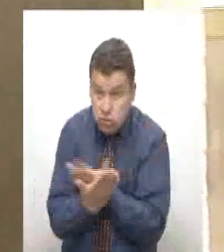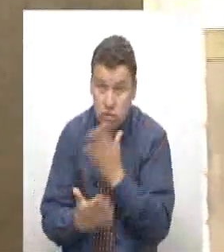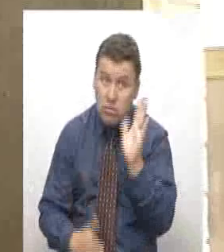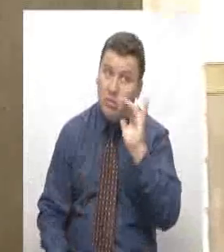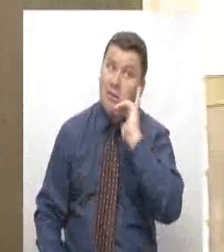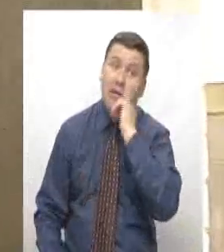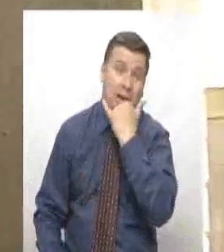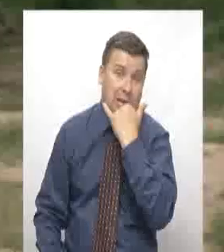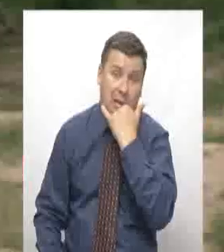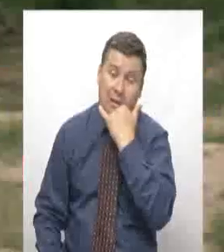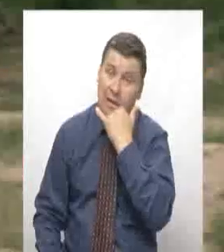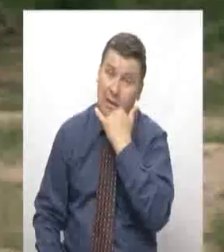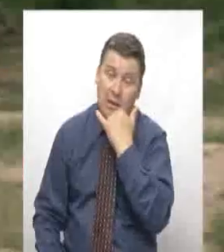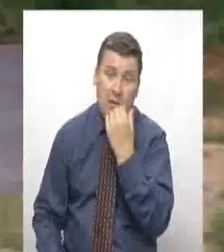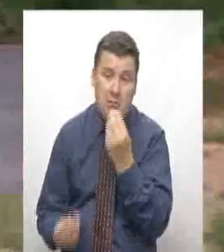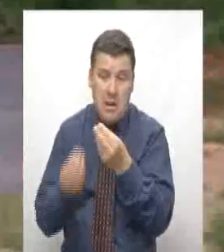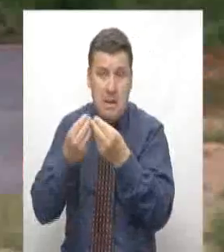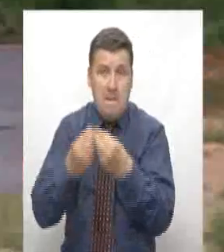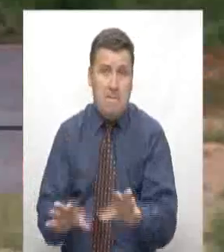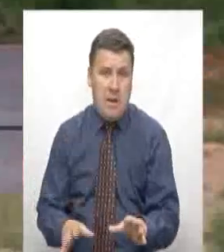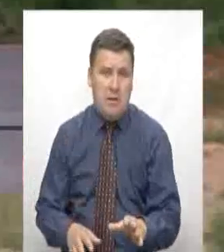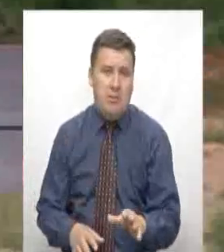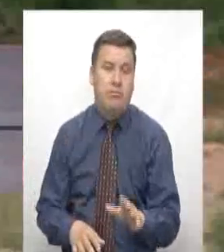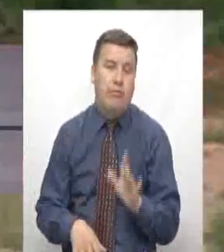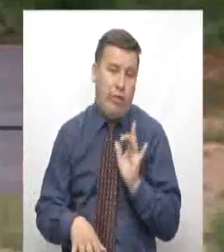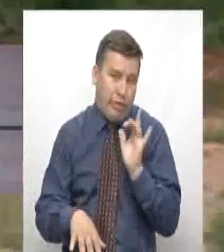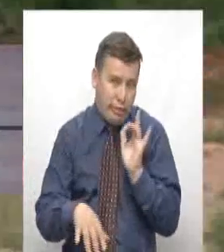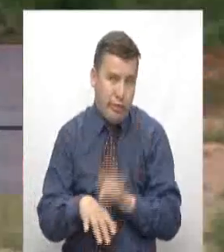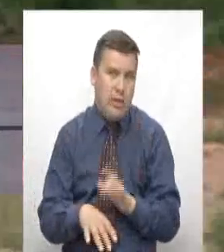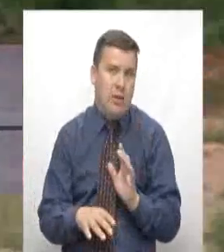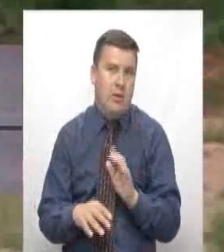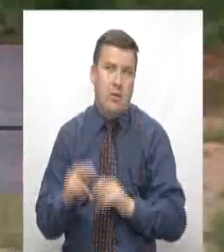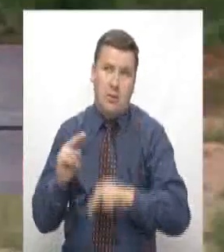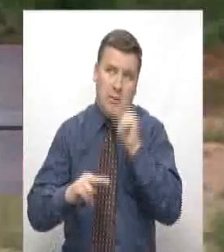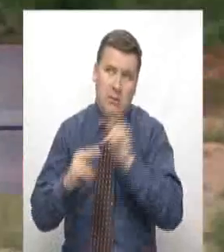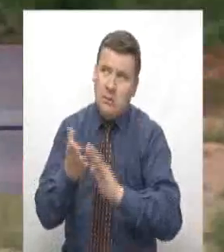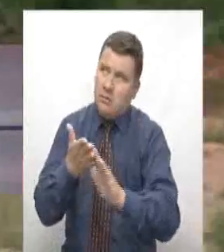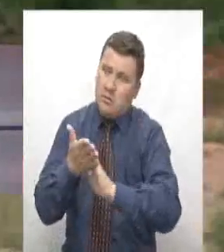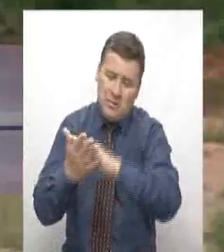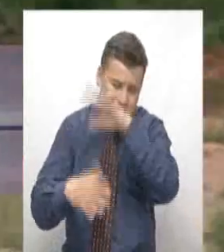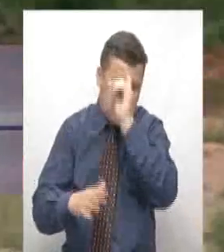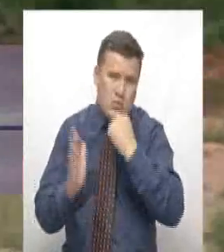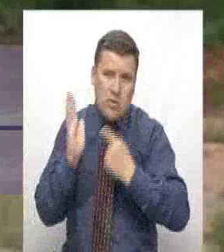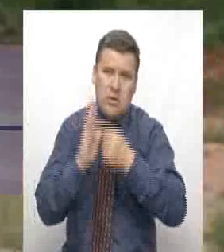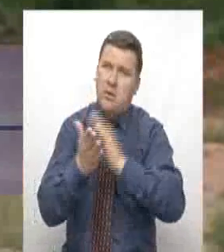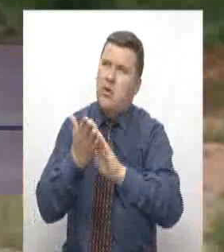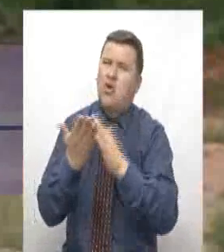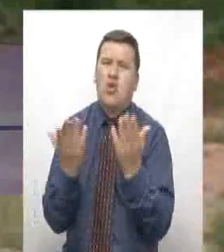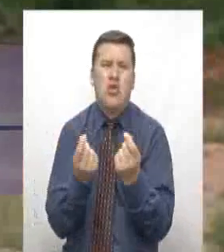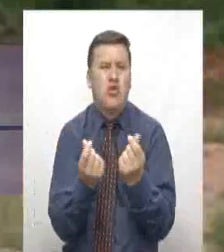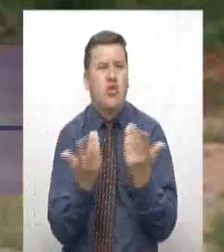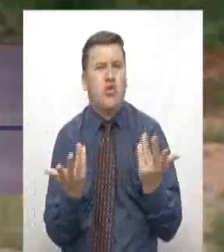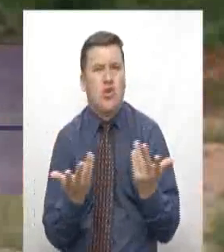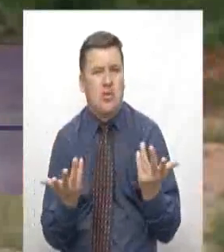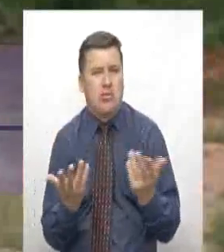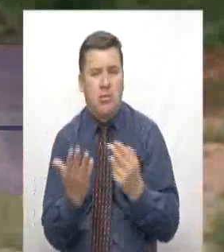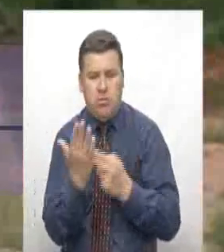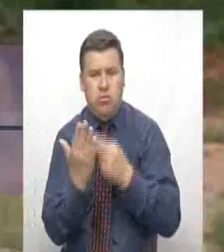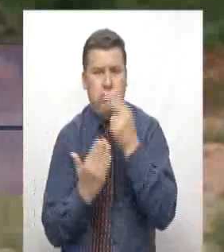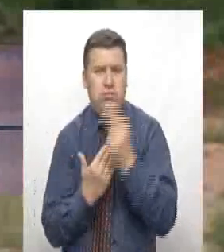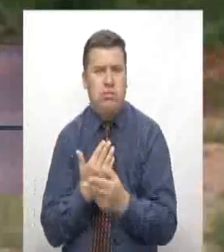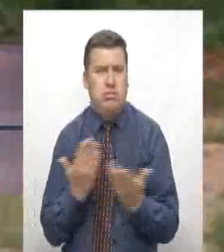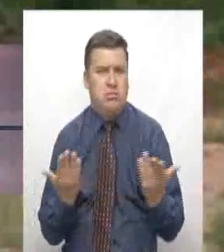Porque ya hay una plata invertida, más bien que invirtieran, que terminaran eso, que vieran a ver que dónde está la plata, que si hubo un